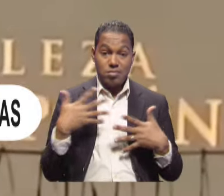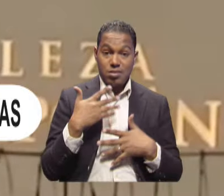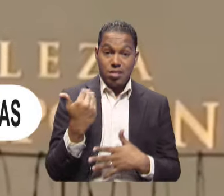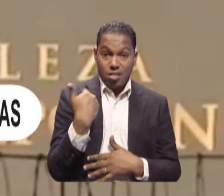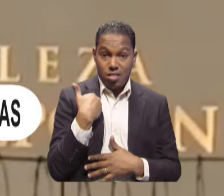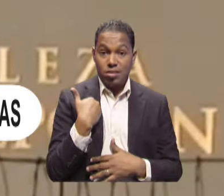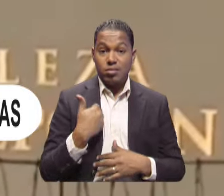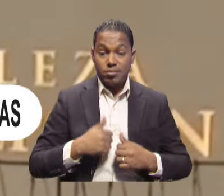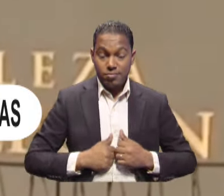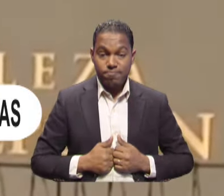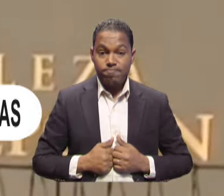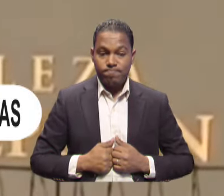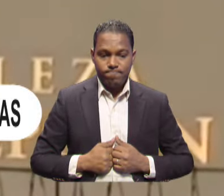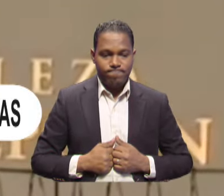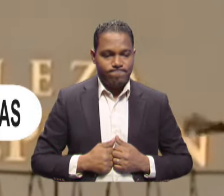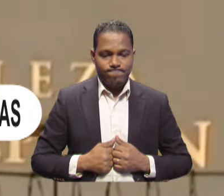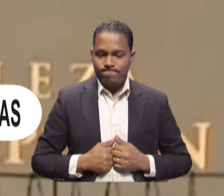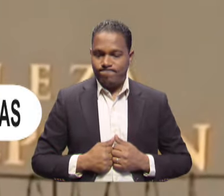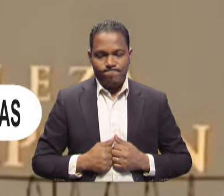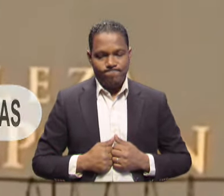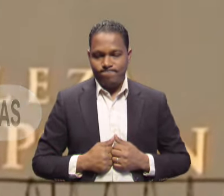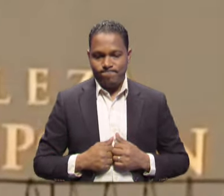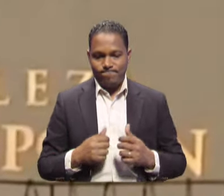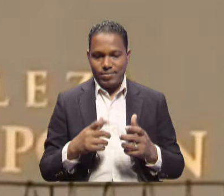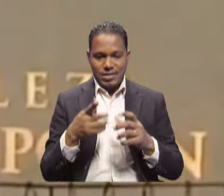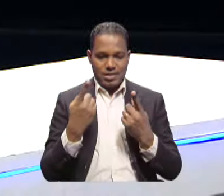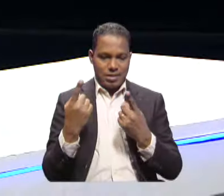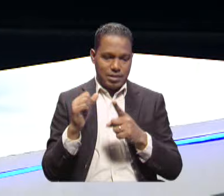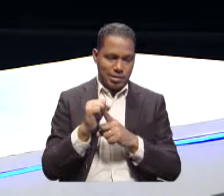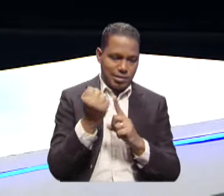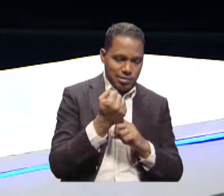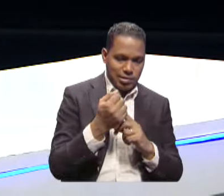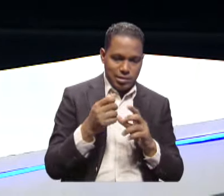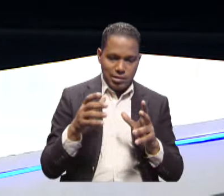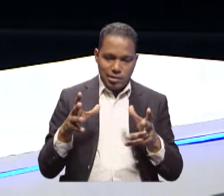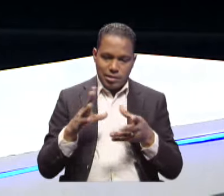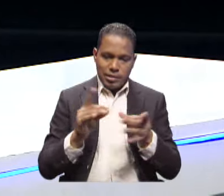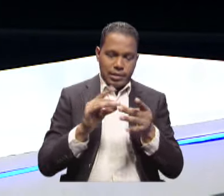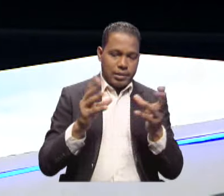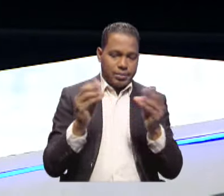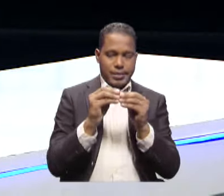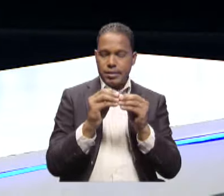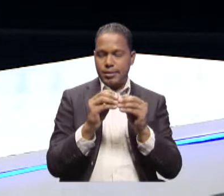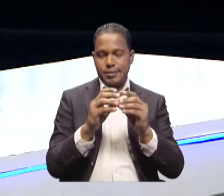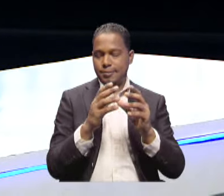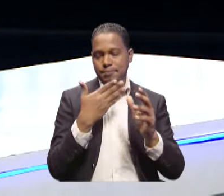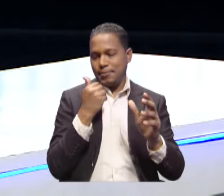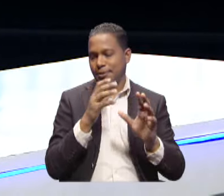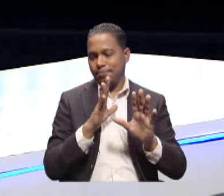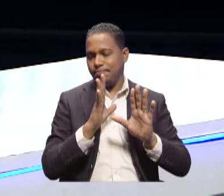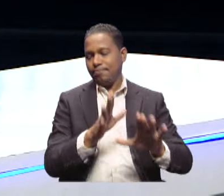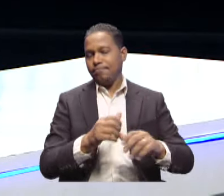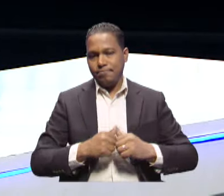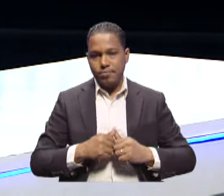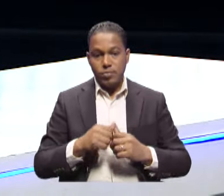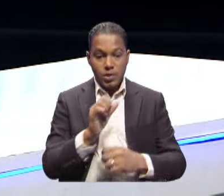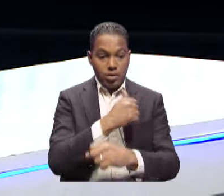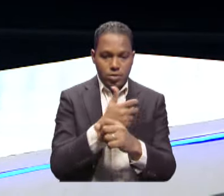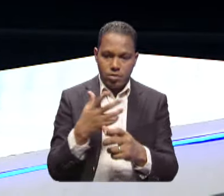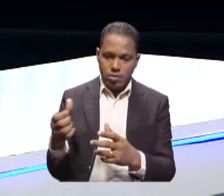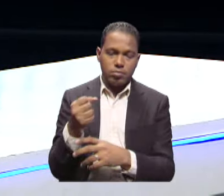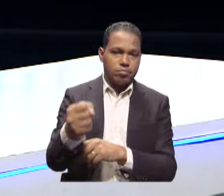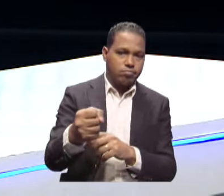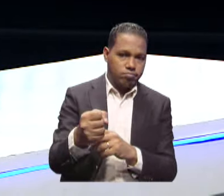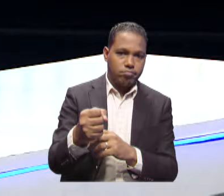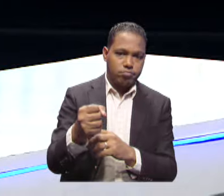vida no se puede abundar mucho sobre esta situación por suerte está en manos de las autoridades y ojalá que no sean